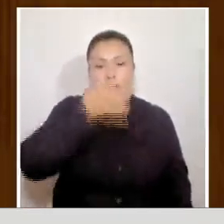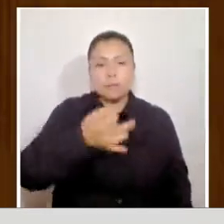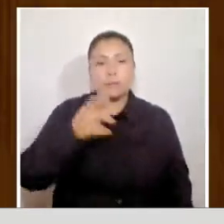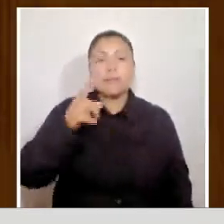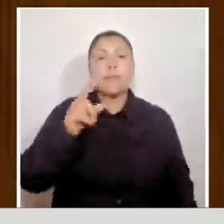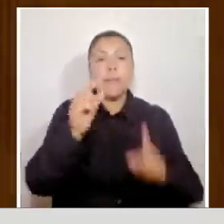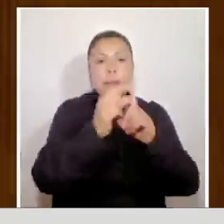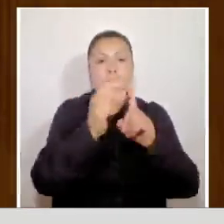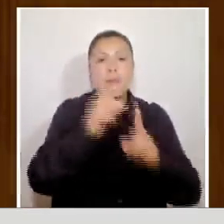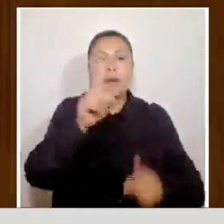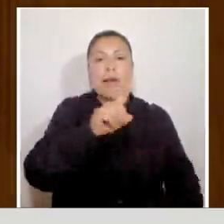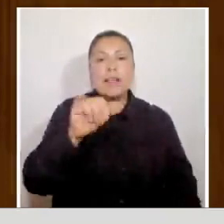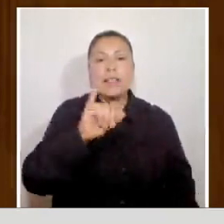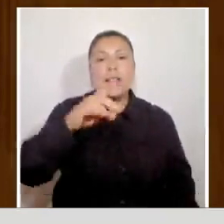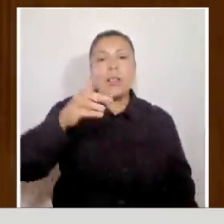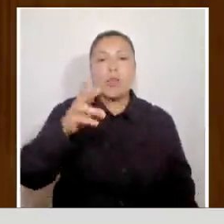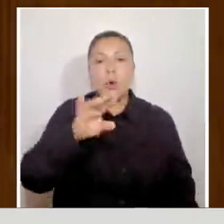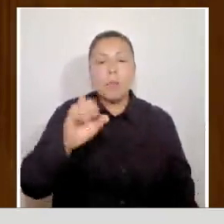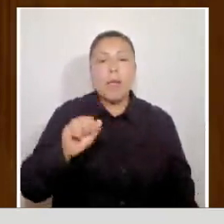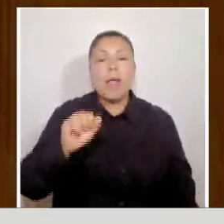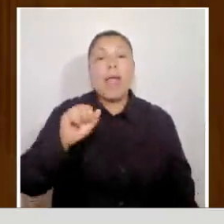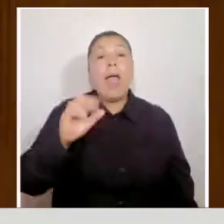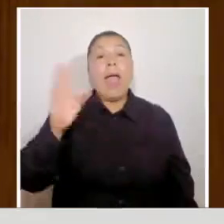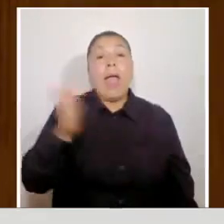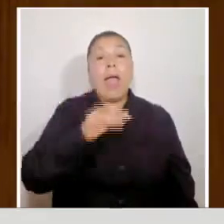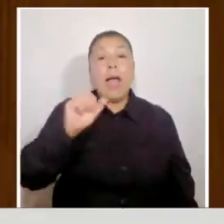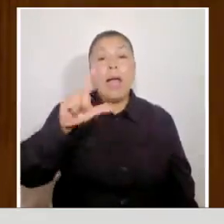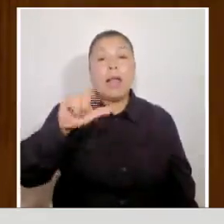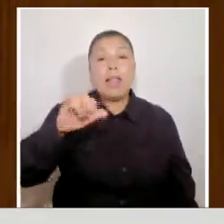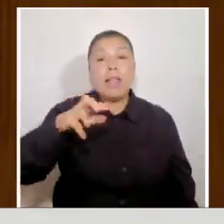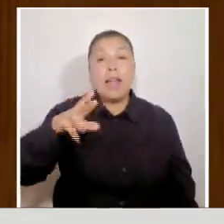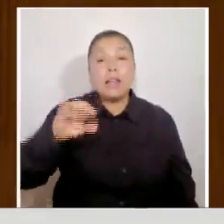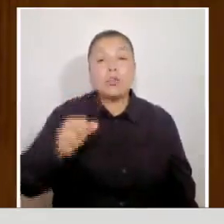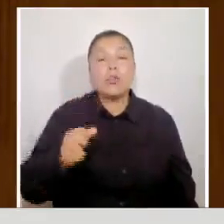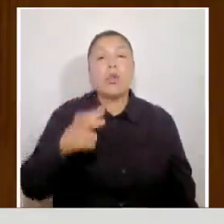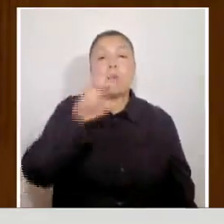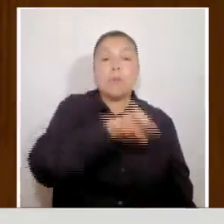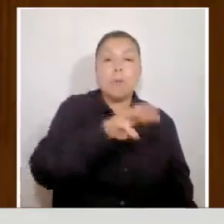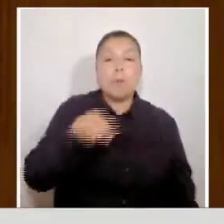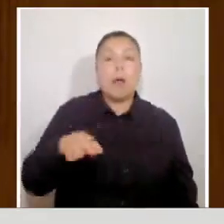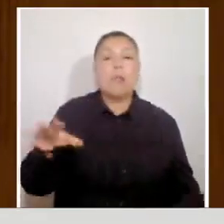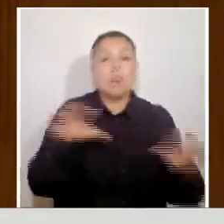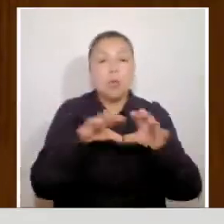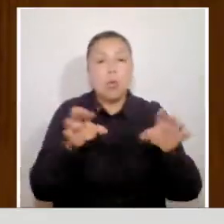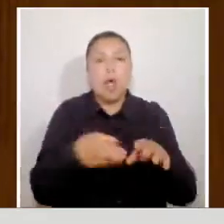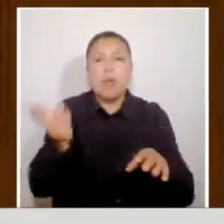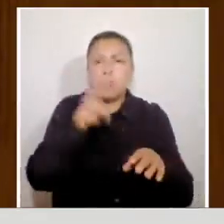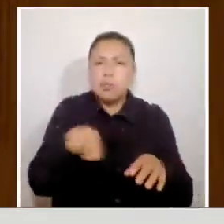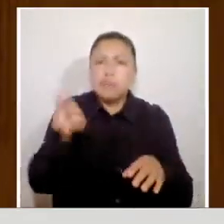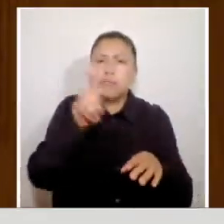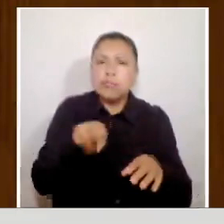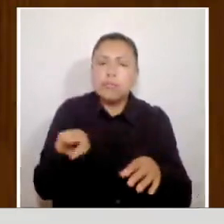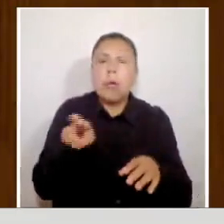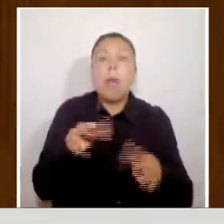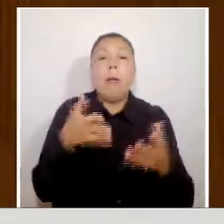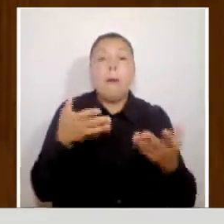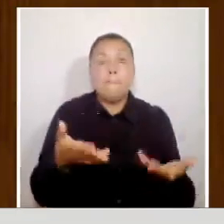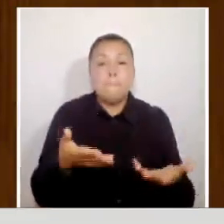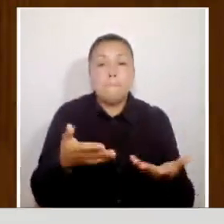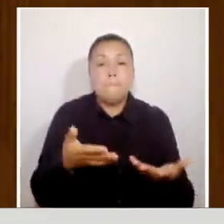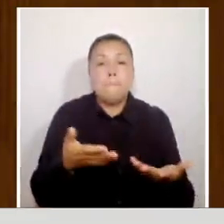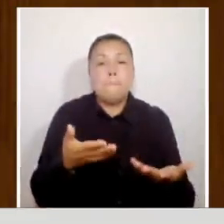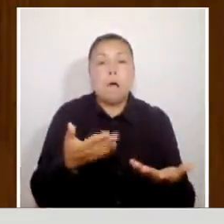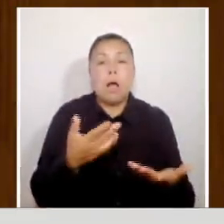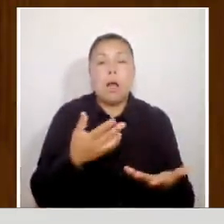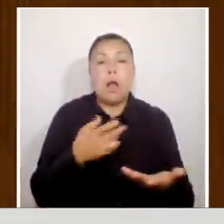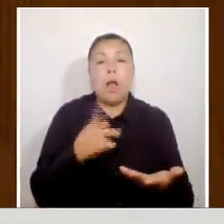alienación parental se estaría utilizando de manera recurrente para desacreditar las denuncias de